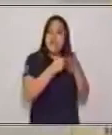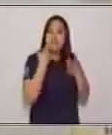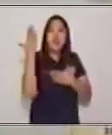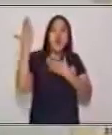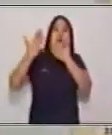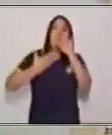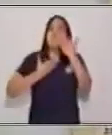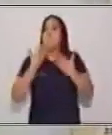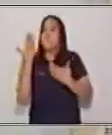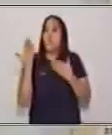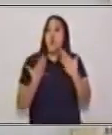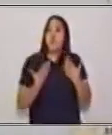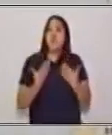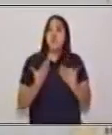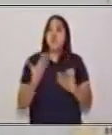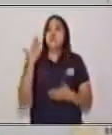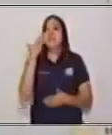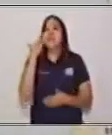esta parte.